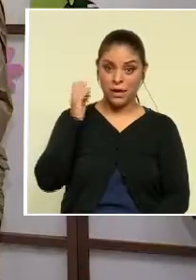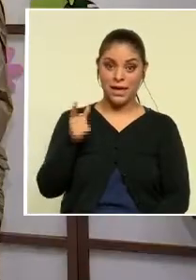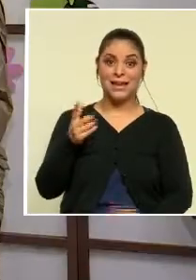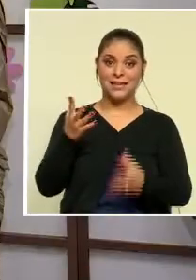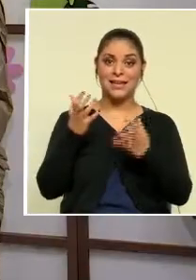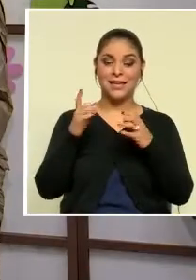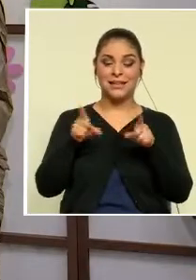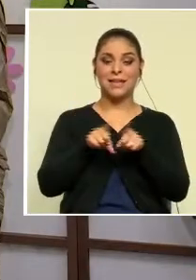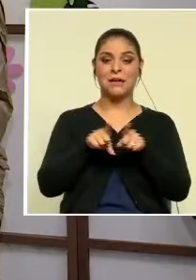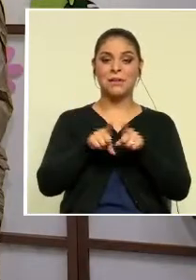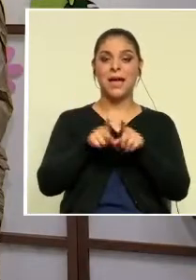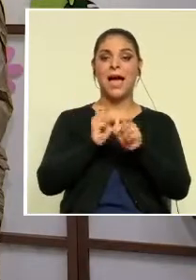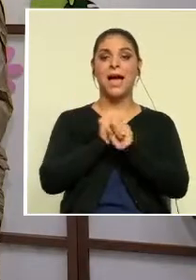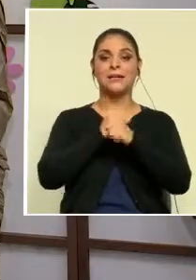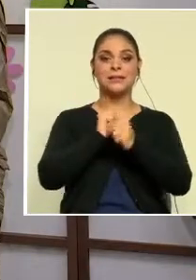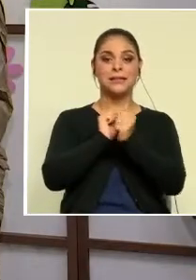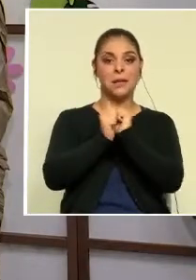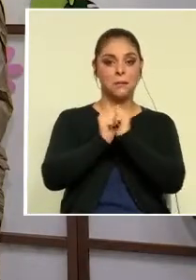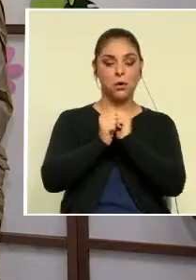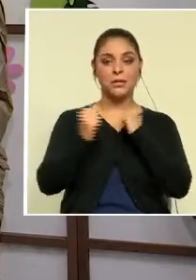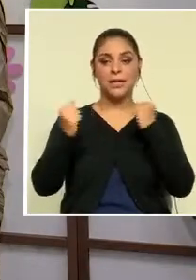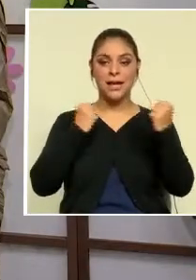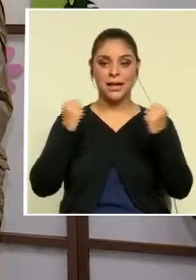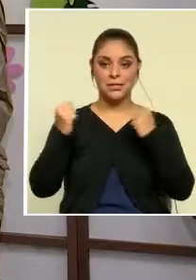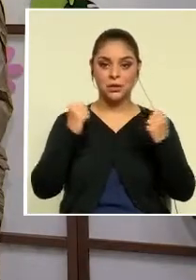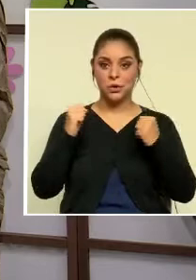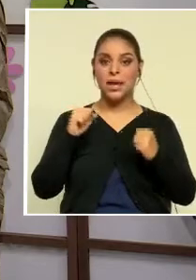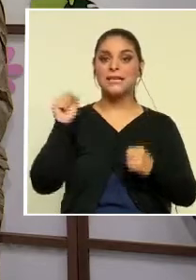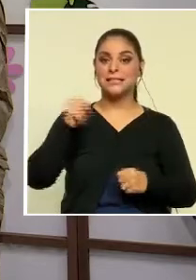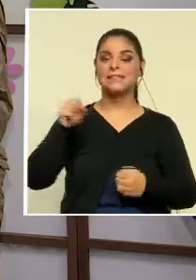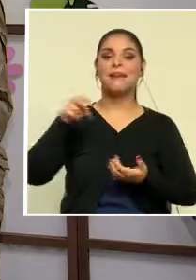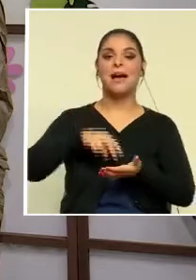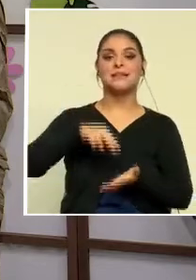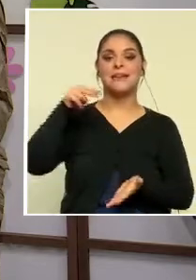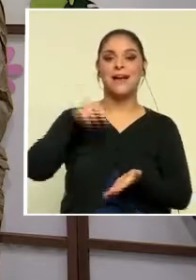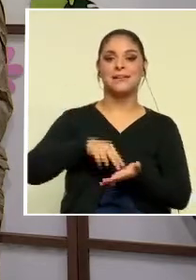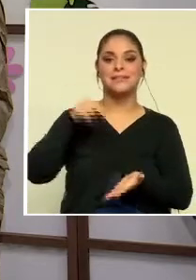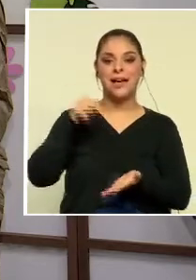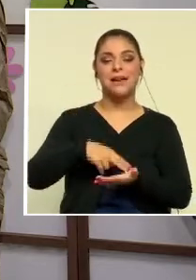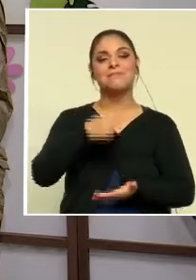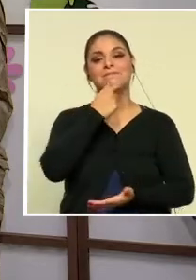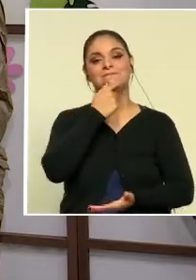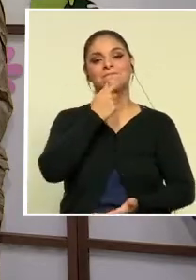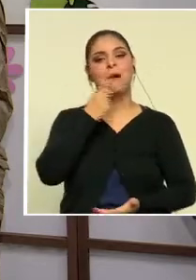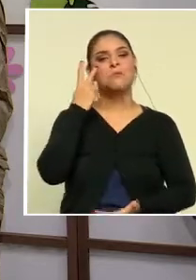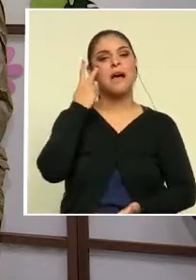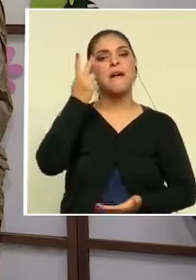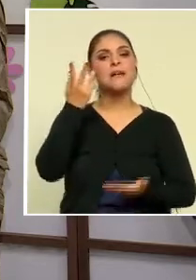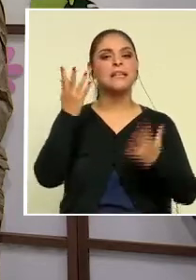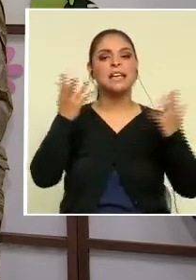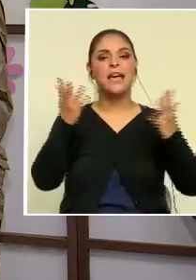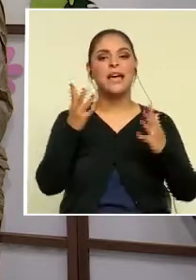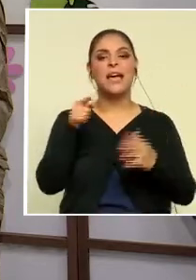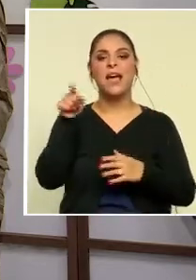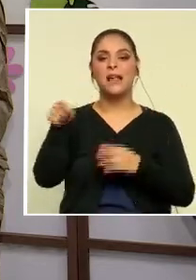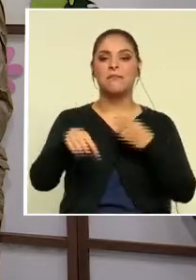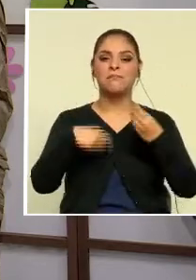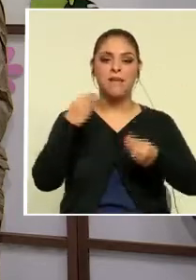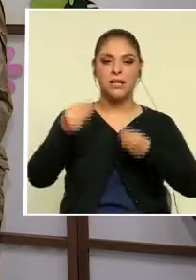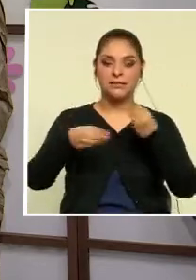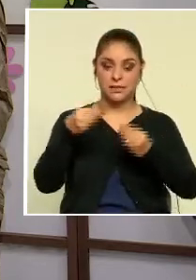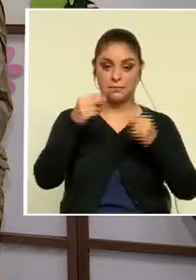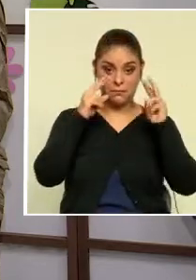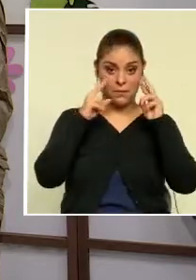clara haciendo deporte y ejerzan a él va a saltar ya madrid vamos a ver qué es lo que va a hacer bloque entonces vamos a ir a observar